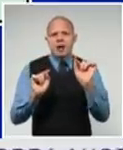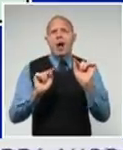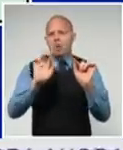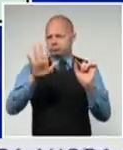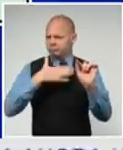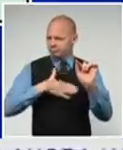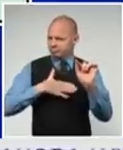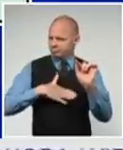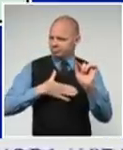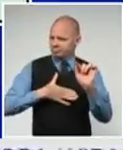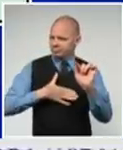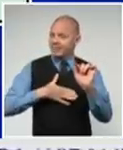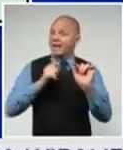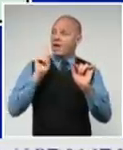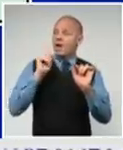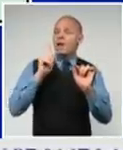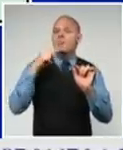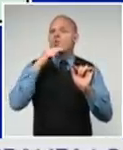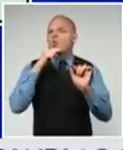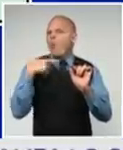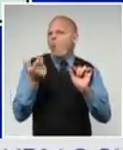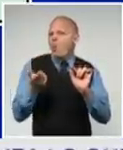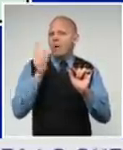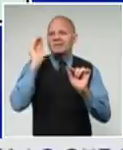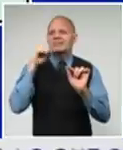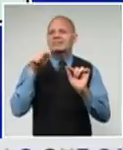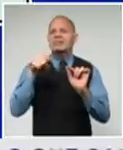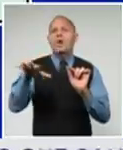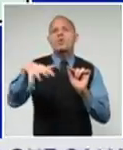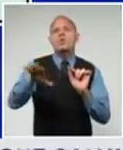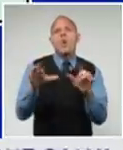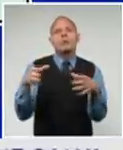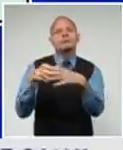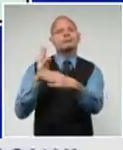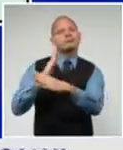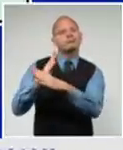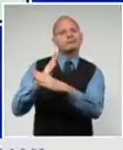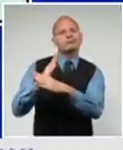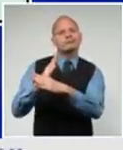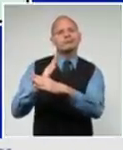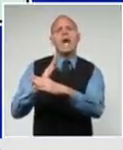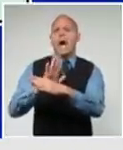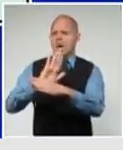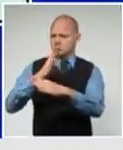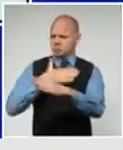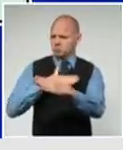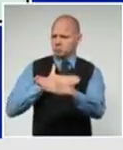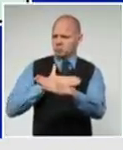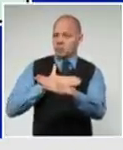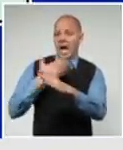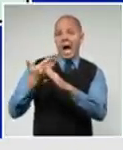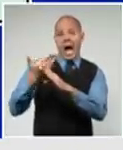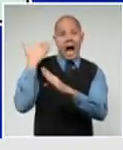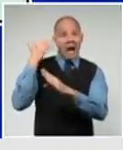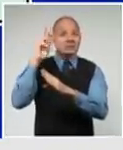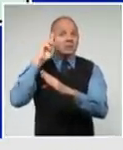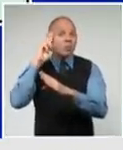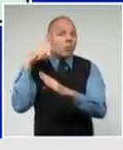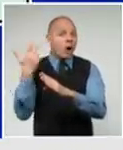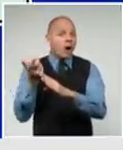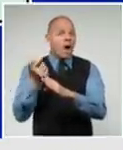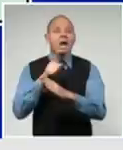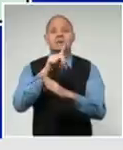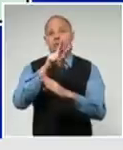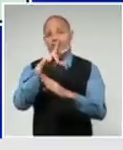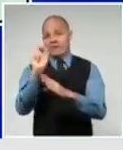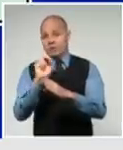casos, los focos, pero también en este sentido se trabaja. Y de 120, 130 focos que teníamos, en